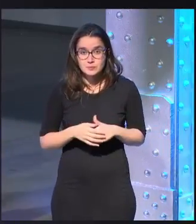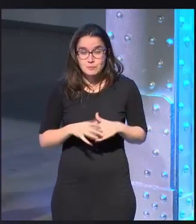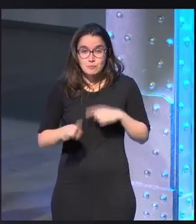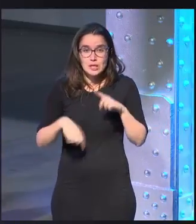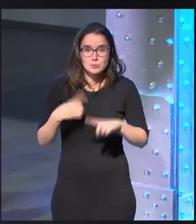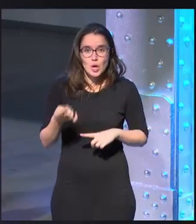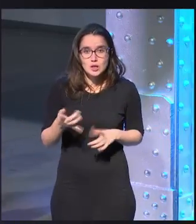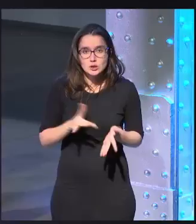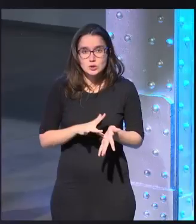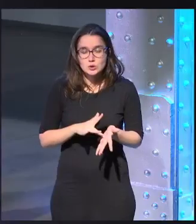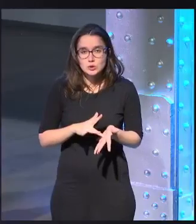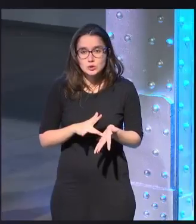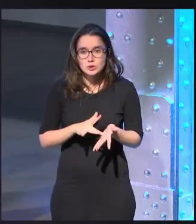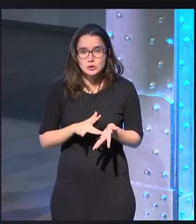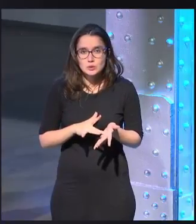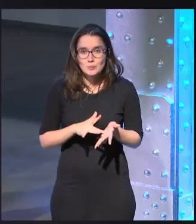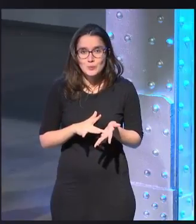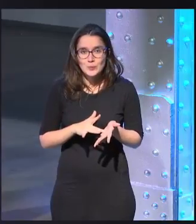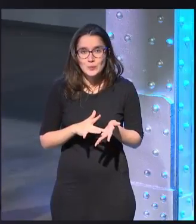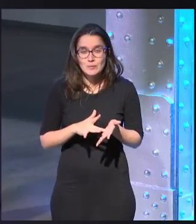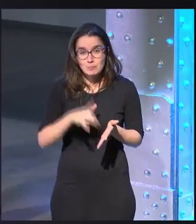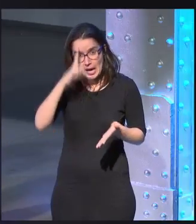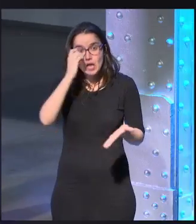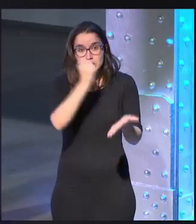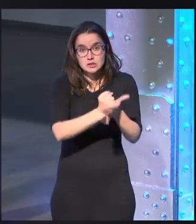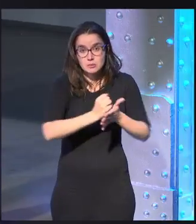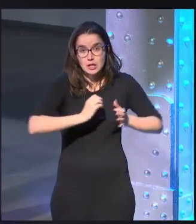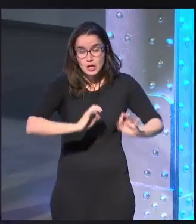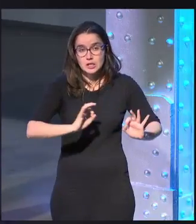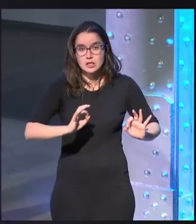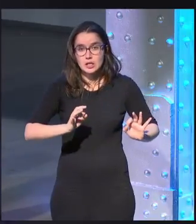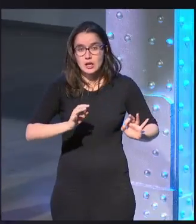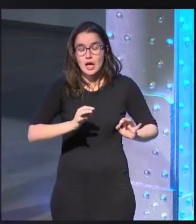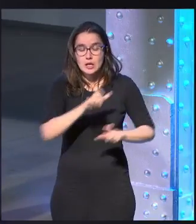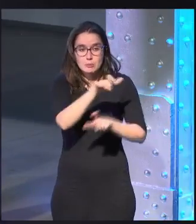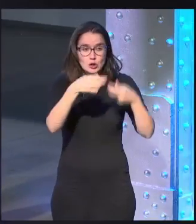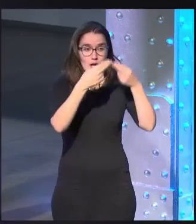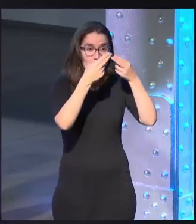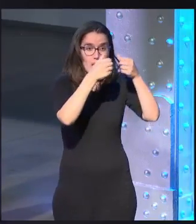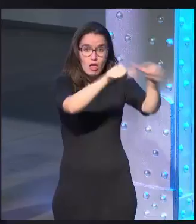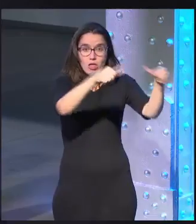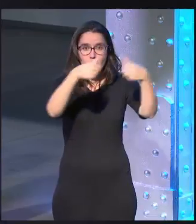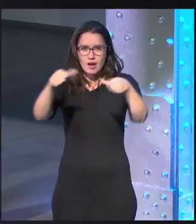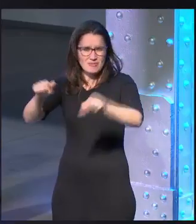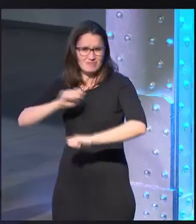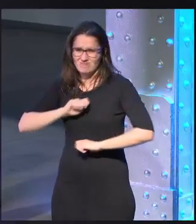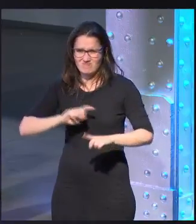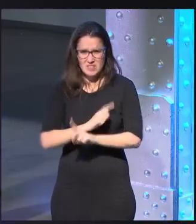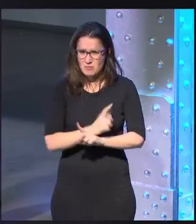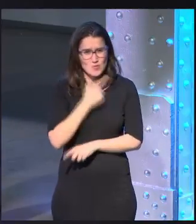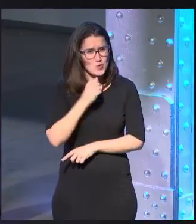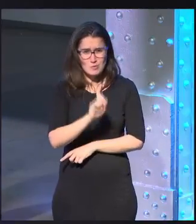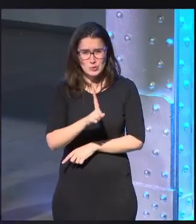Y luego son la consecuencia, no, más allá del estigma este de ponerle a la gente etiquetas, que es algo que me pone nervioso porque yo